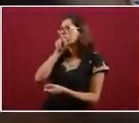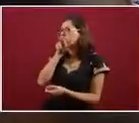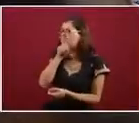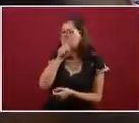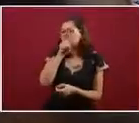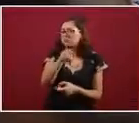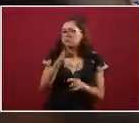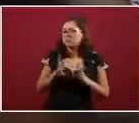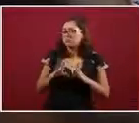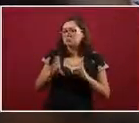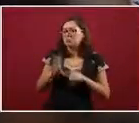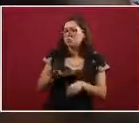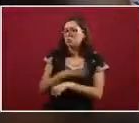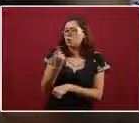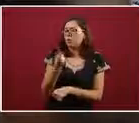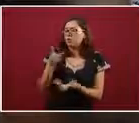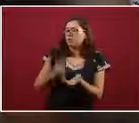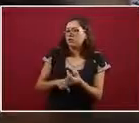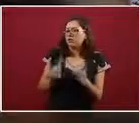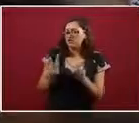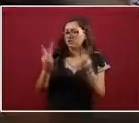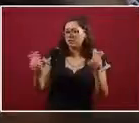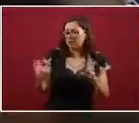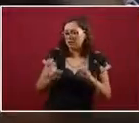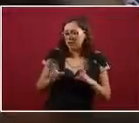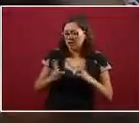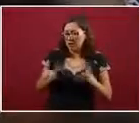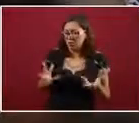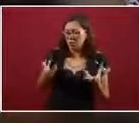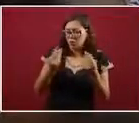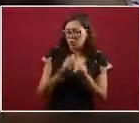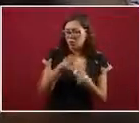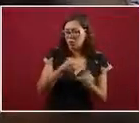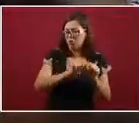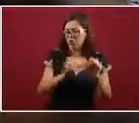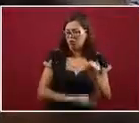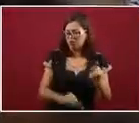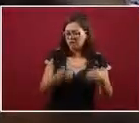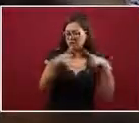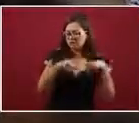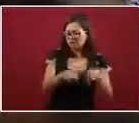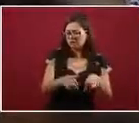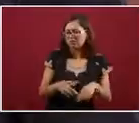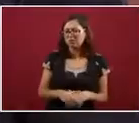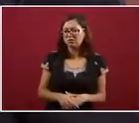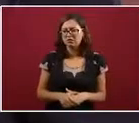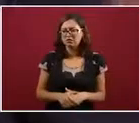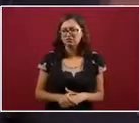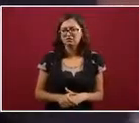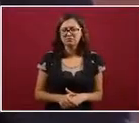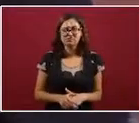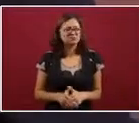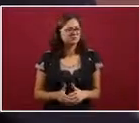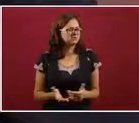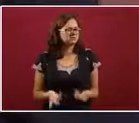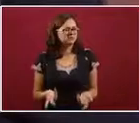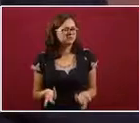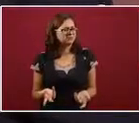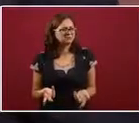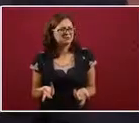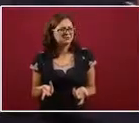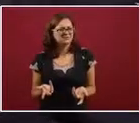corporación, sobre todo por el papel que va a jugar el propio ejército a la par de ya la existencia de la Guardia Nacional. Sí. Pues es que así se hacen